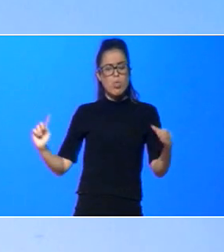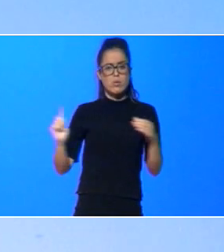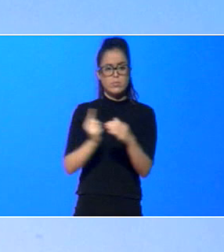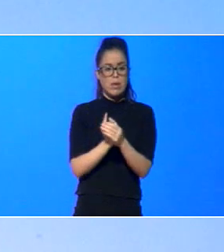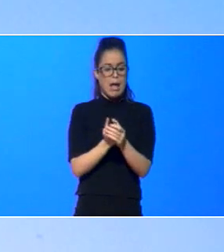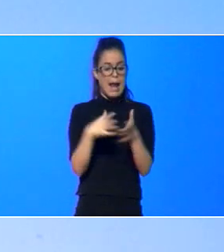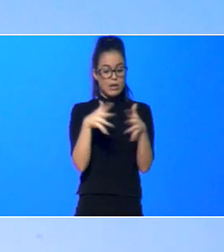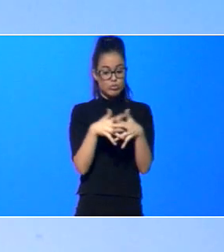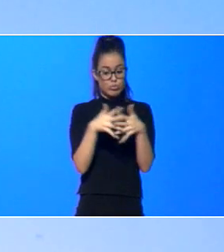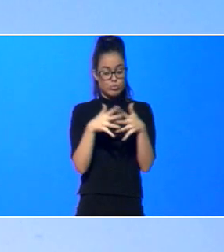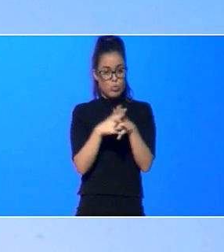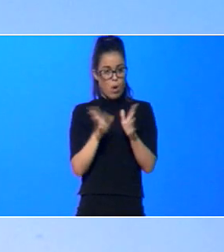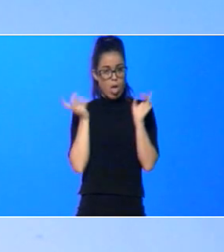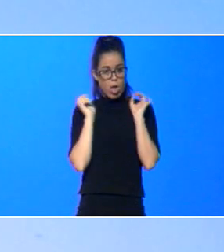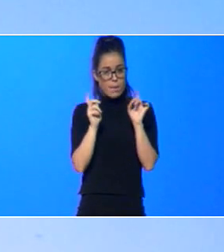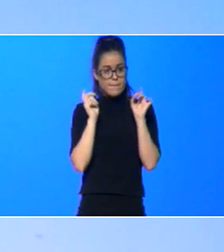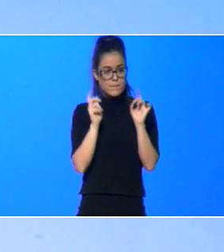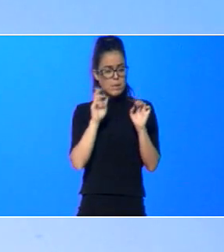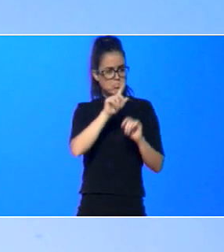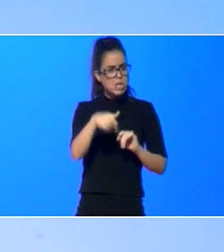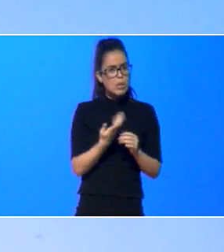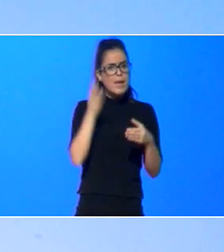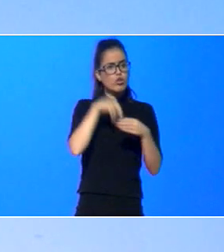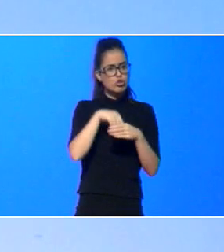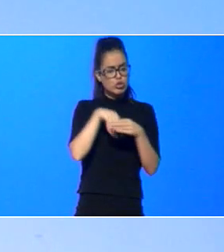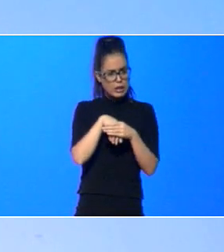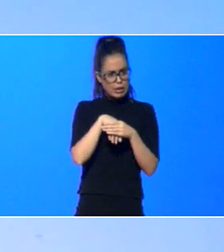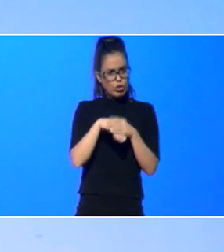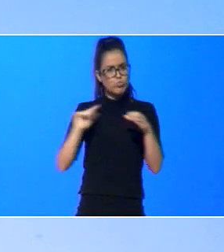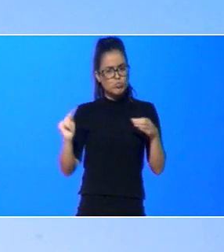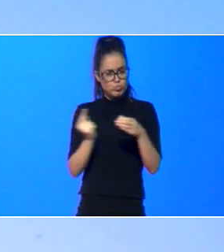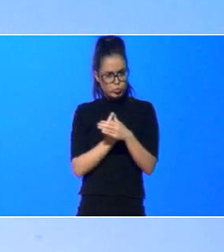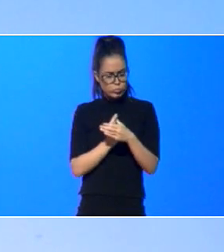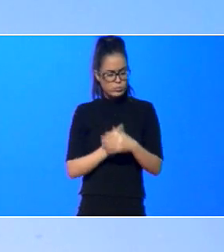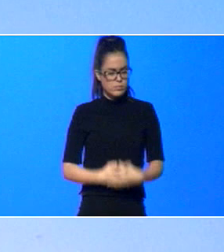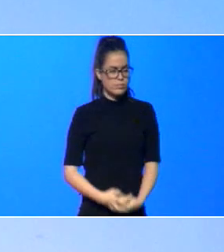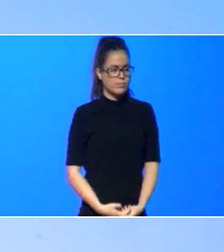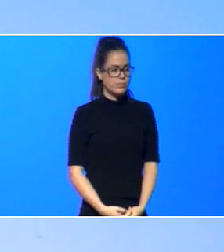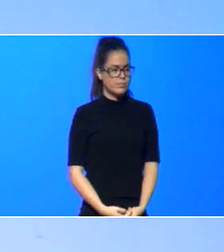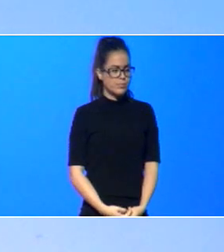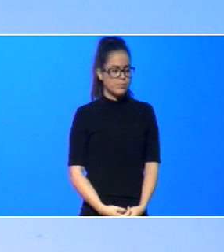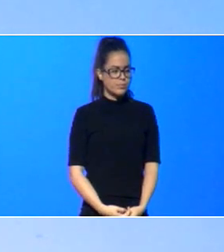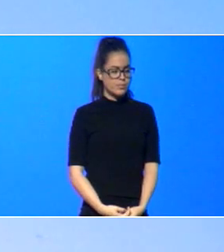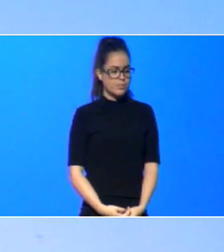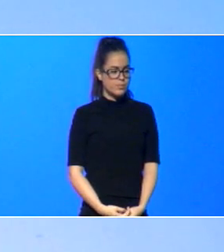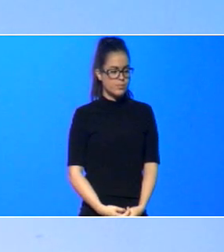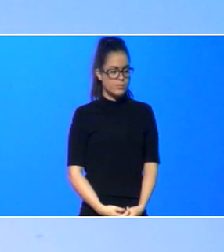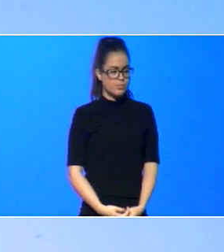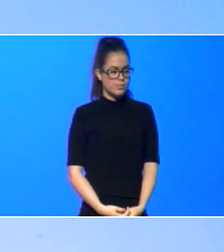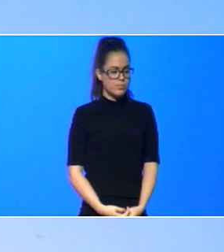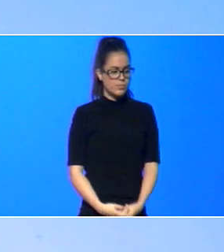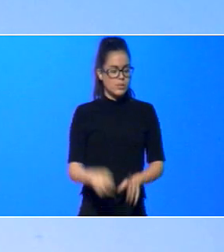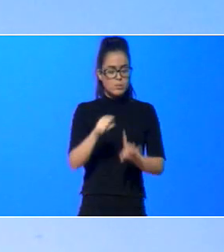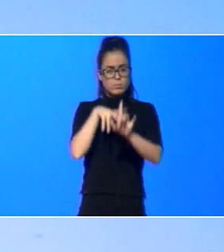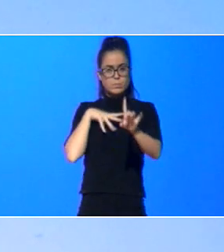educativa como desde un punto de vista de los contenidos educativos desde el punto de vista de la